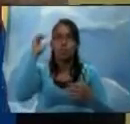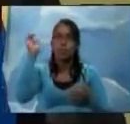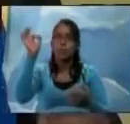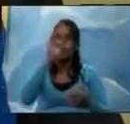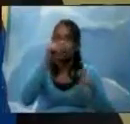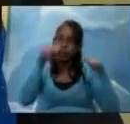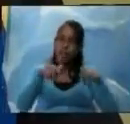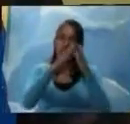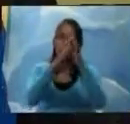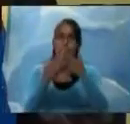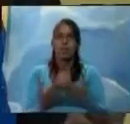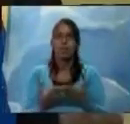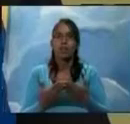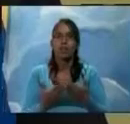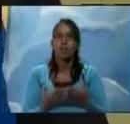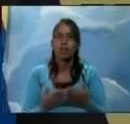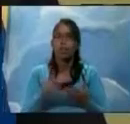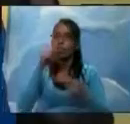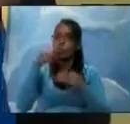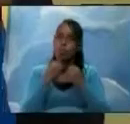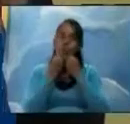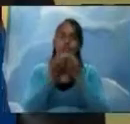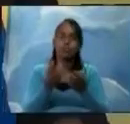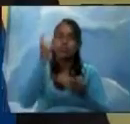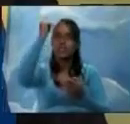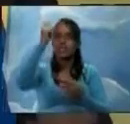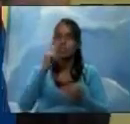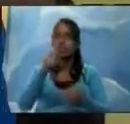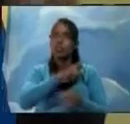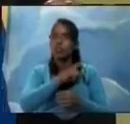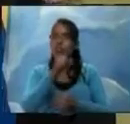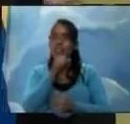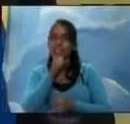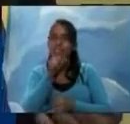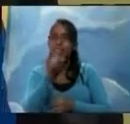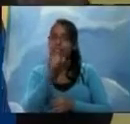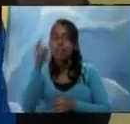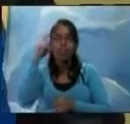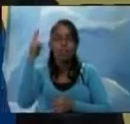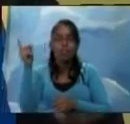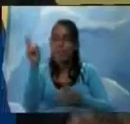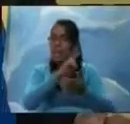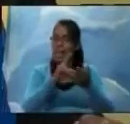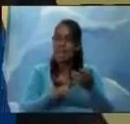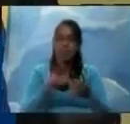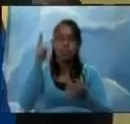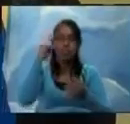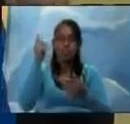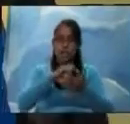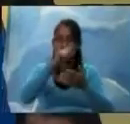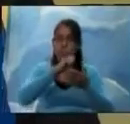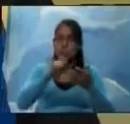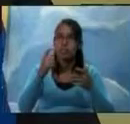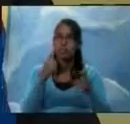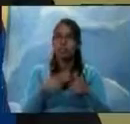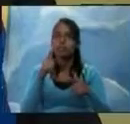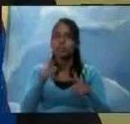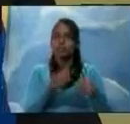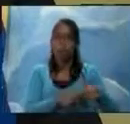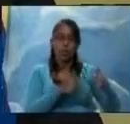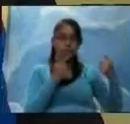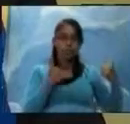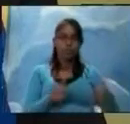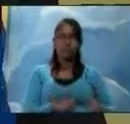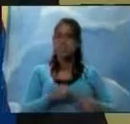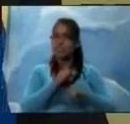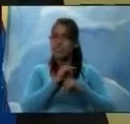predicar esta palabra. Cuenta un testimonio de una ancianita que no sabía leer, no sabía escribir, pero ella en su corazón